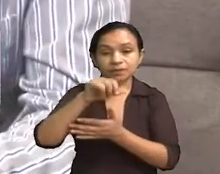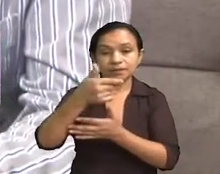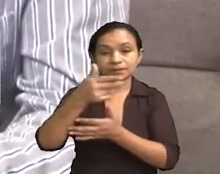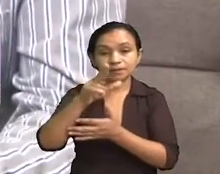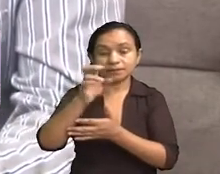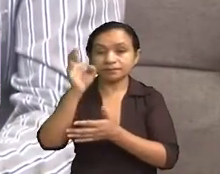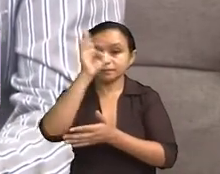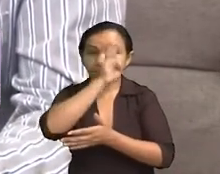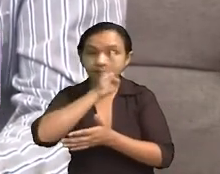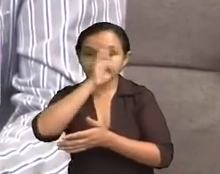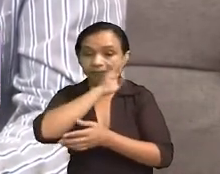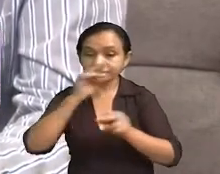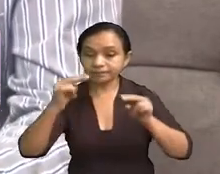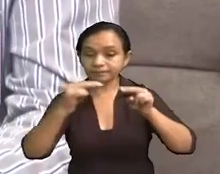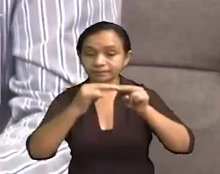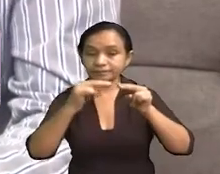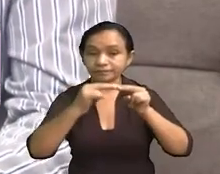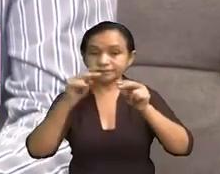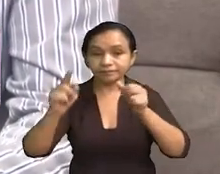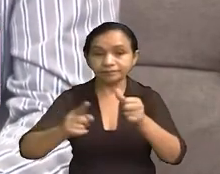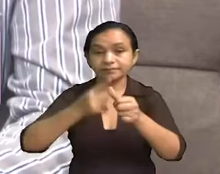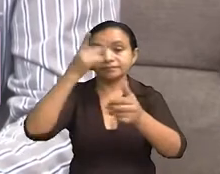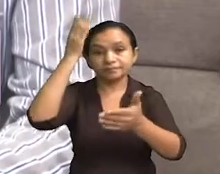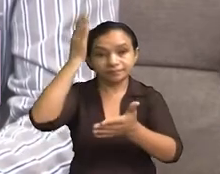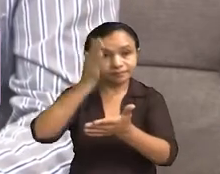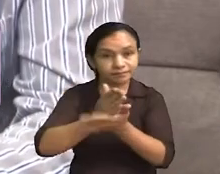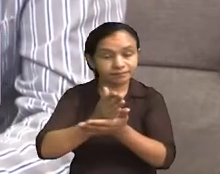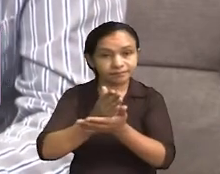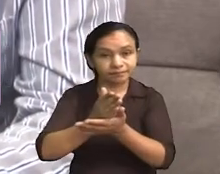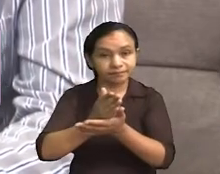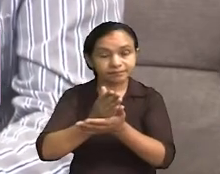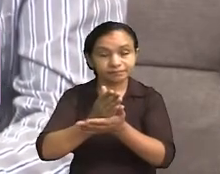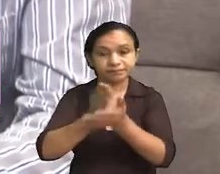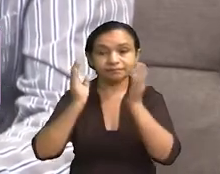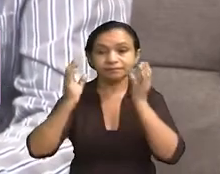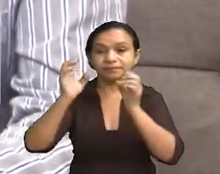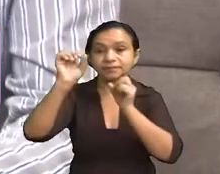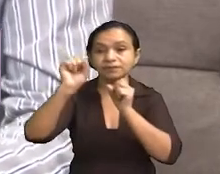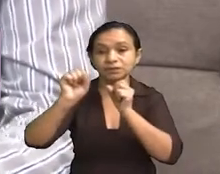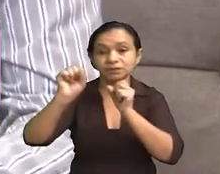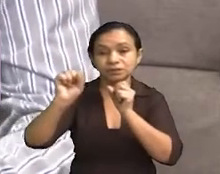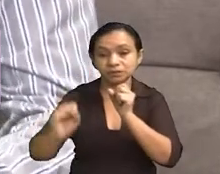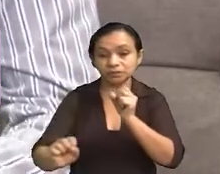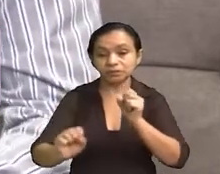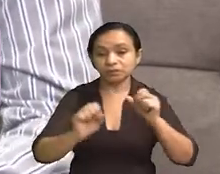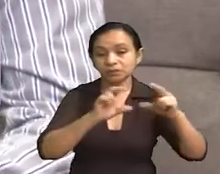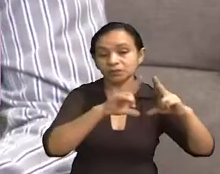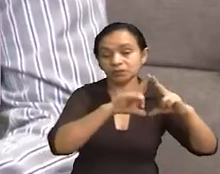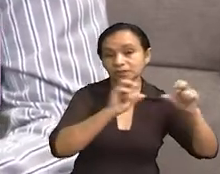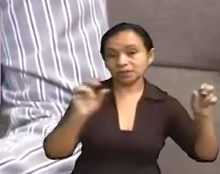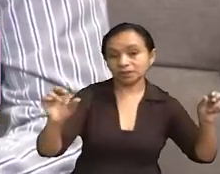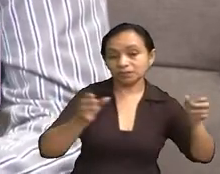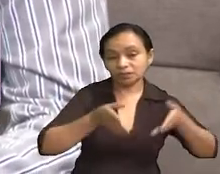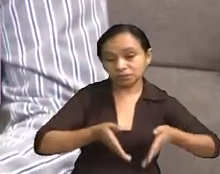unió por primera vez el Caribe Sur con el resto del territorio